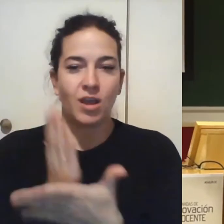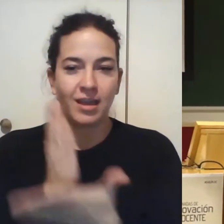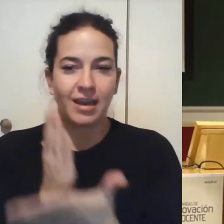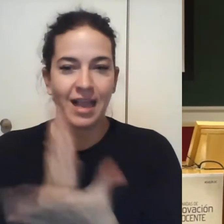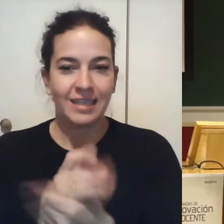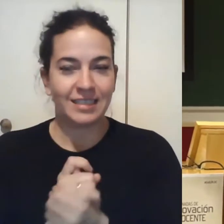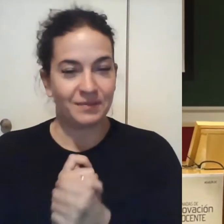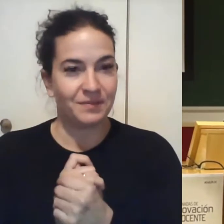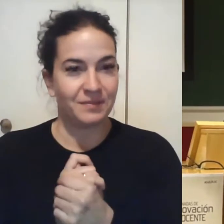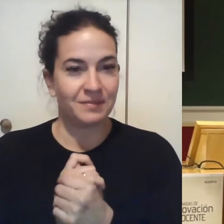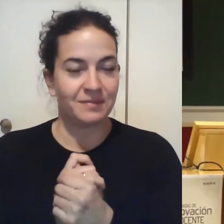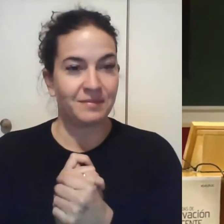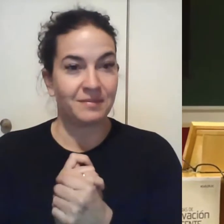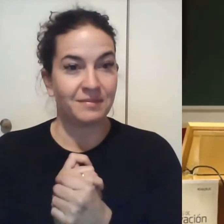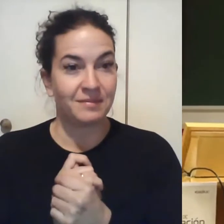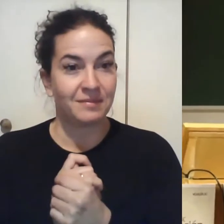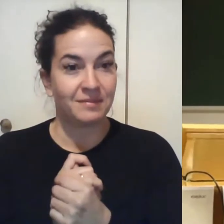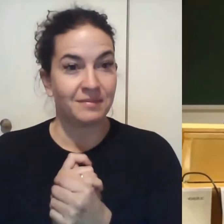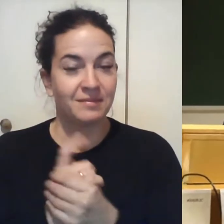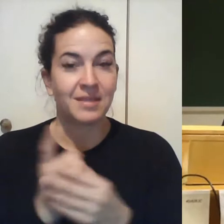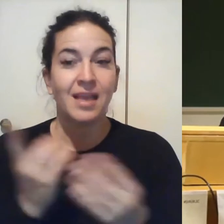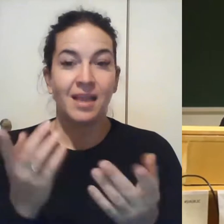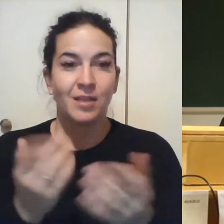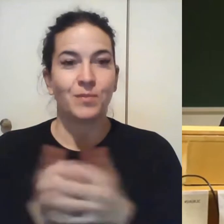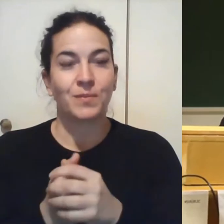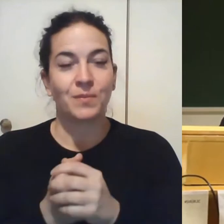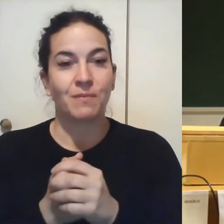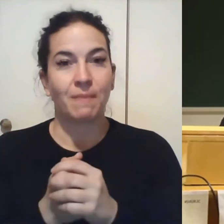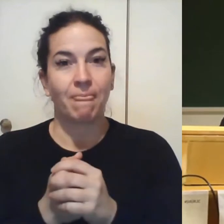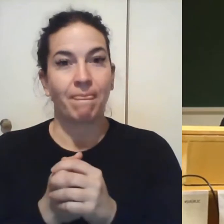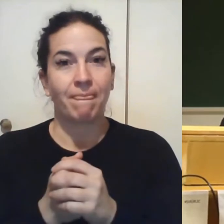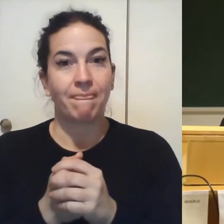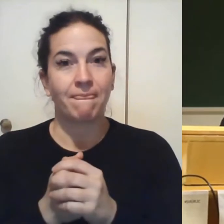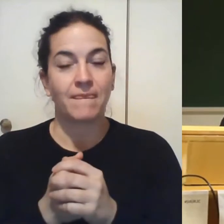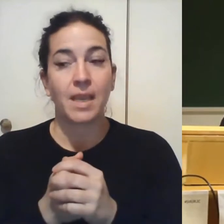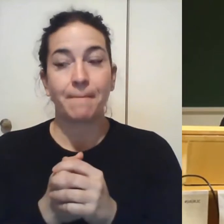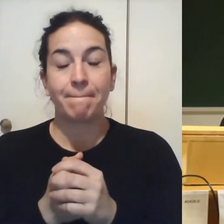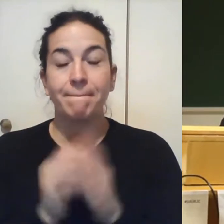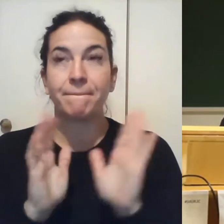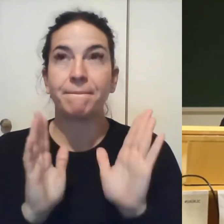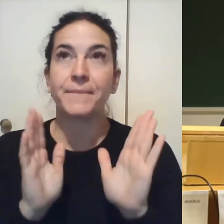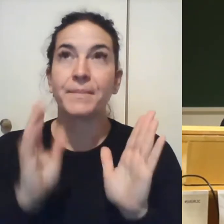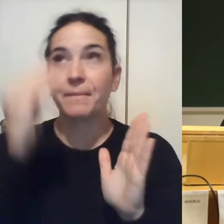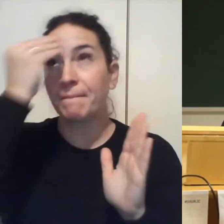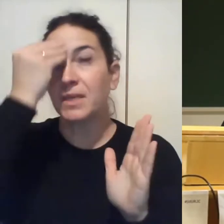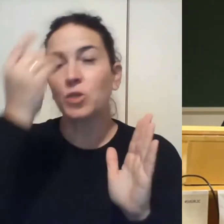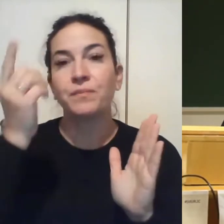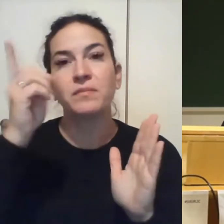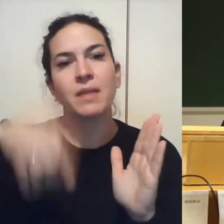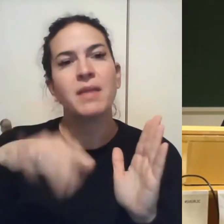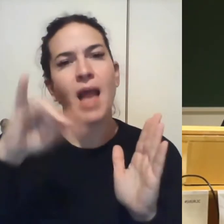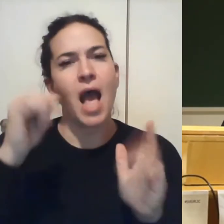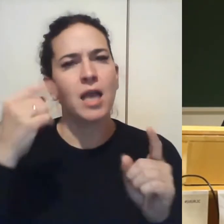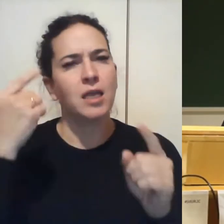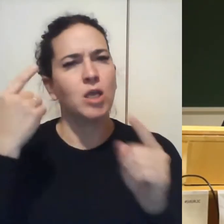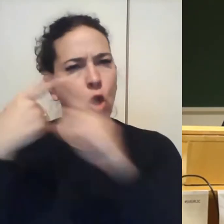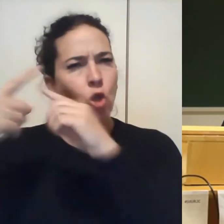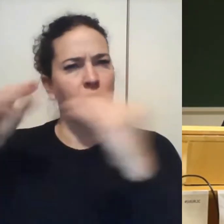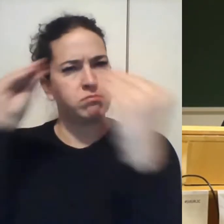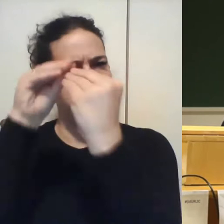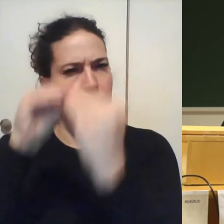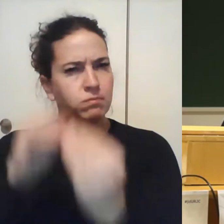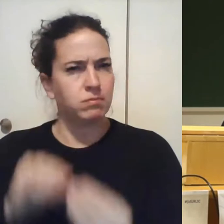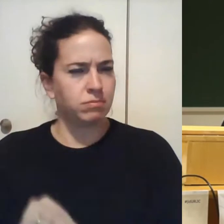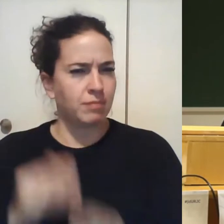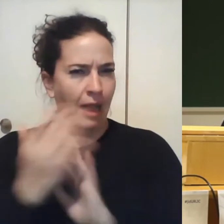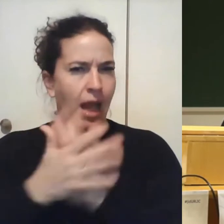presentación, Raquel, me ha venido estupendamente. Pero creo que también tenemos varios elementos en común que han salido, ¿no?